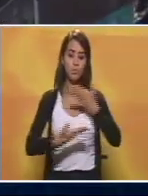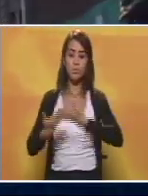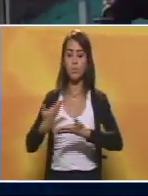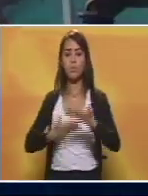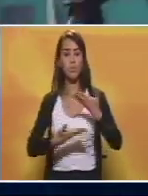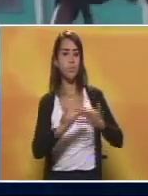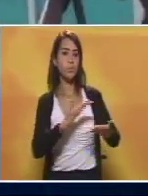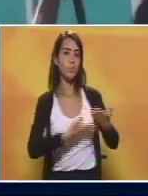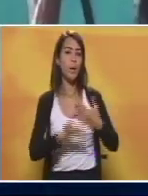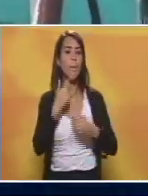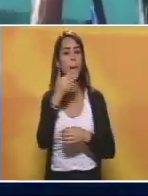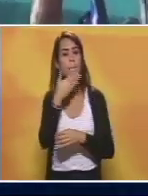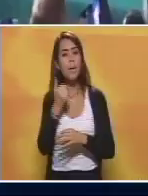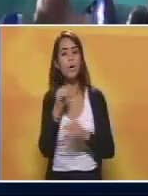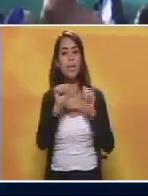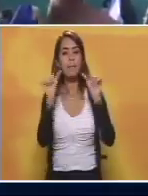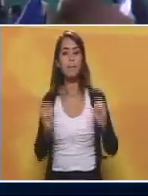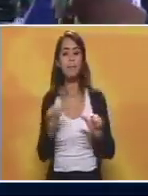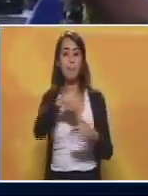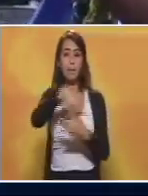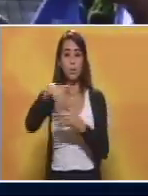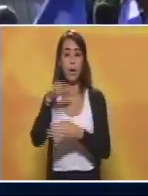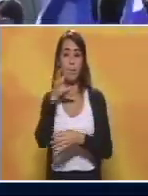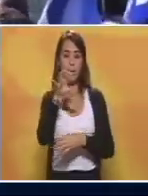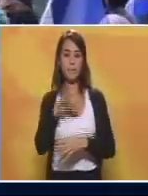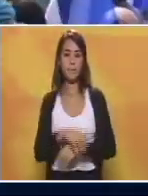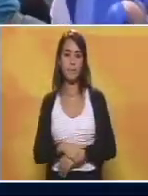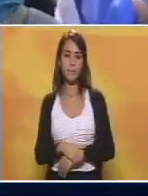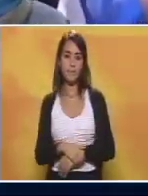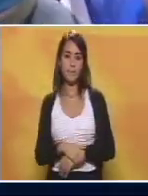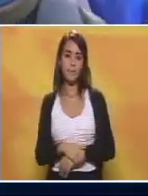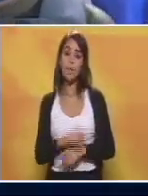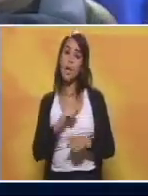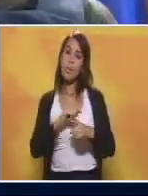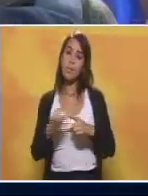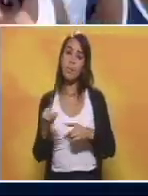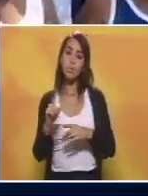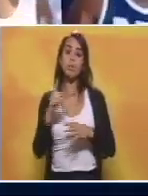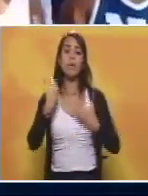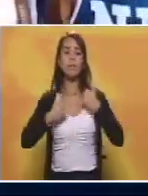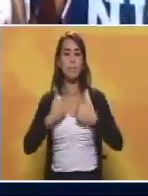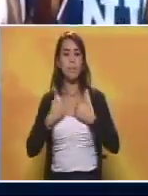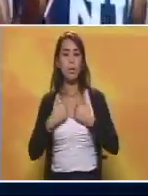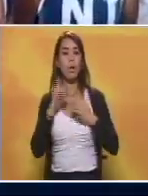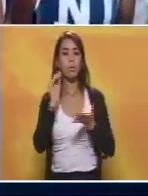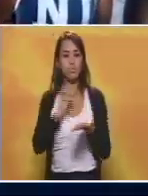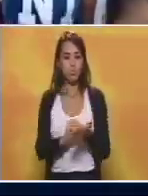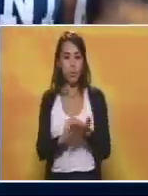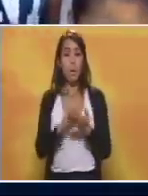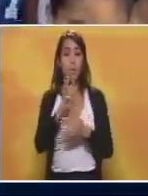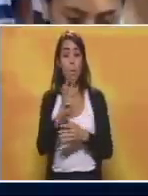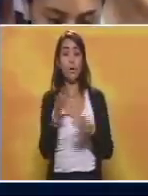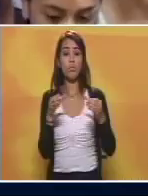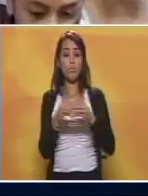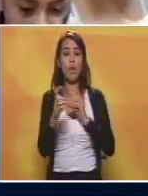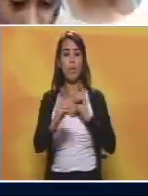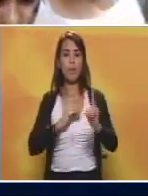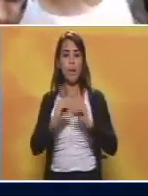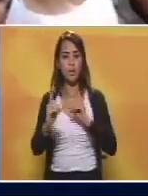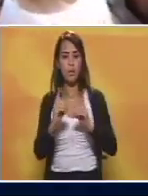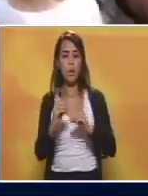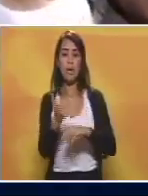constructivo para mejorar el sistema electoral del país centroamericano por otra parte este miércoles se retoma la cuarta jornada del diálogo